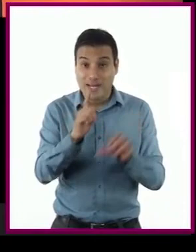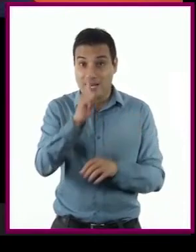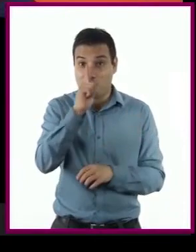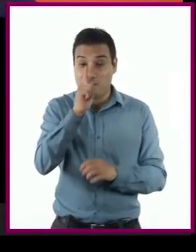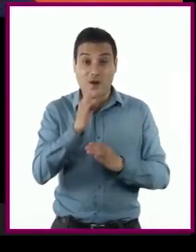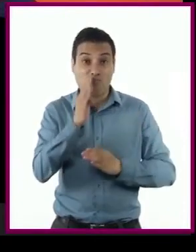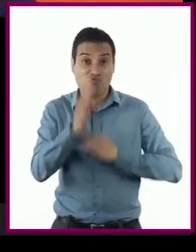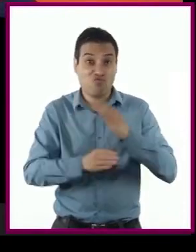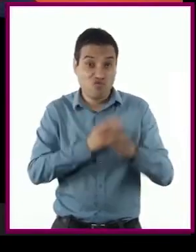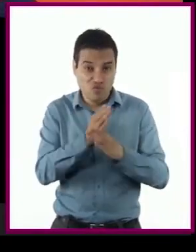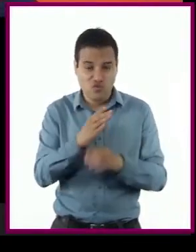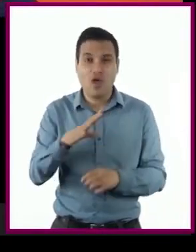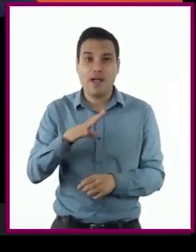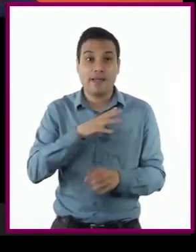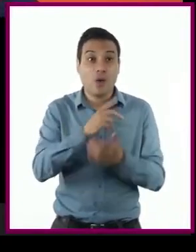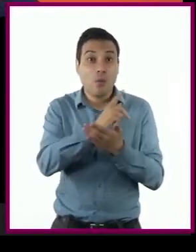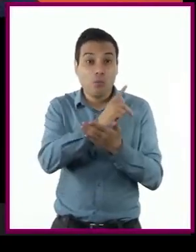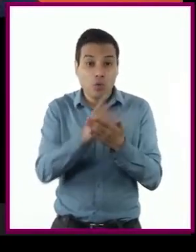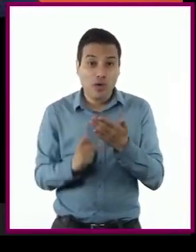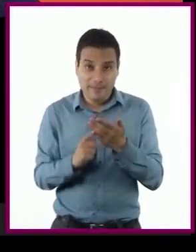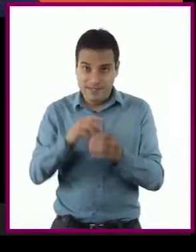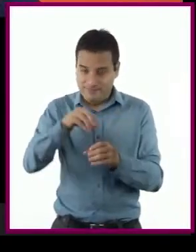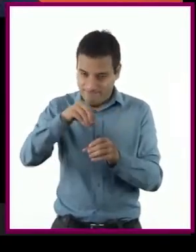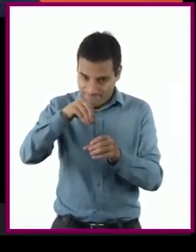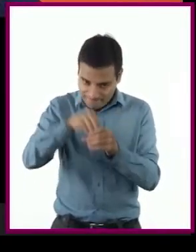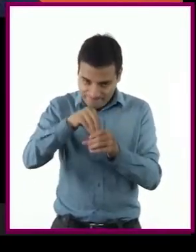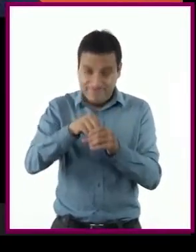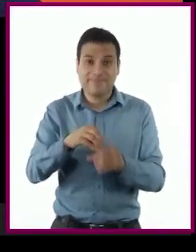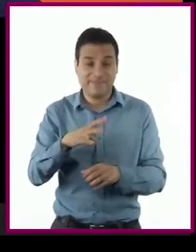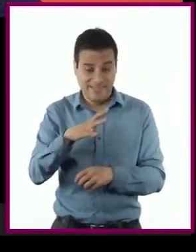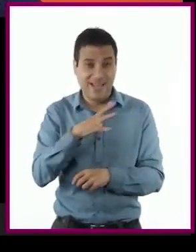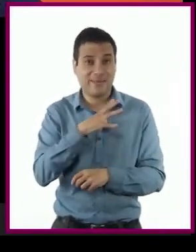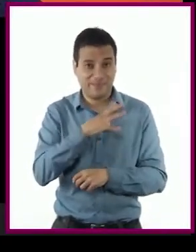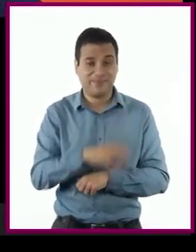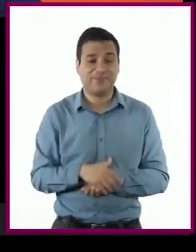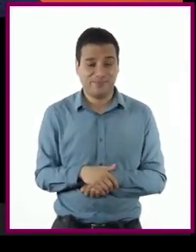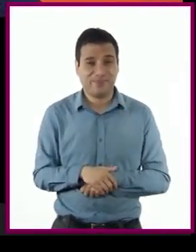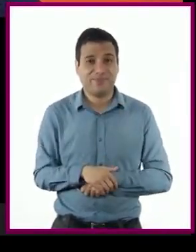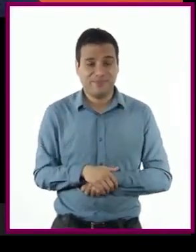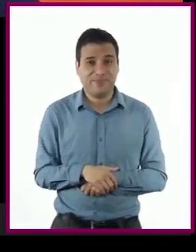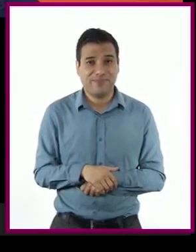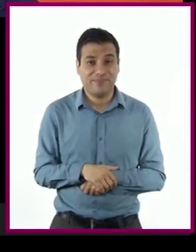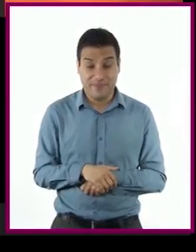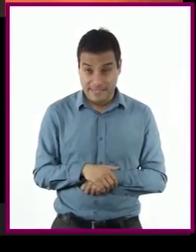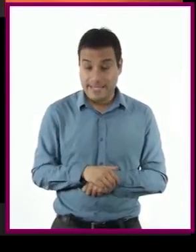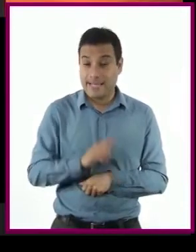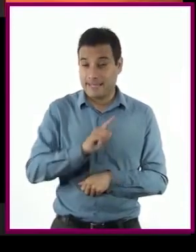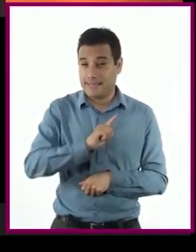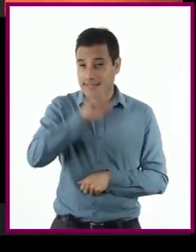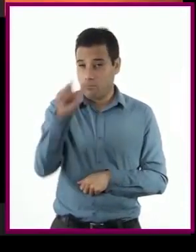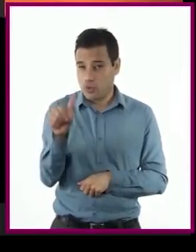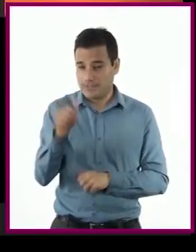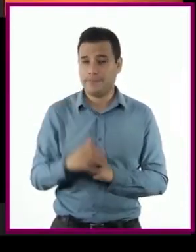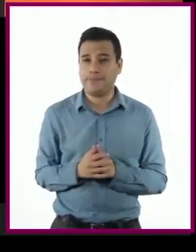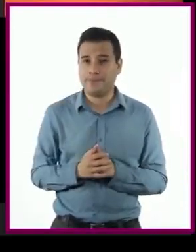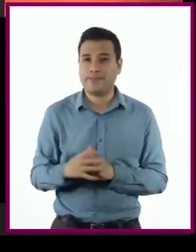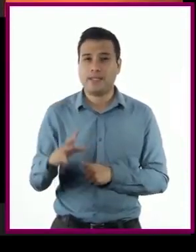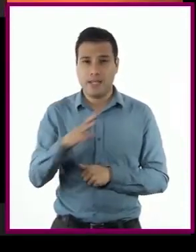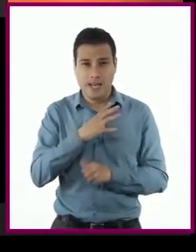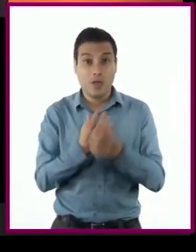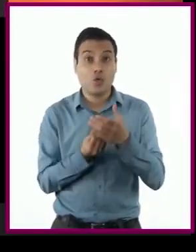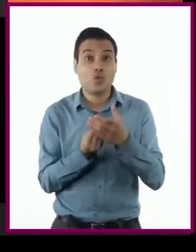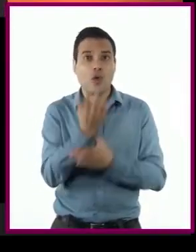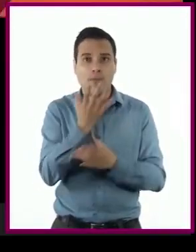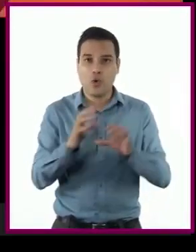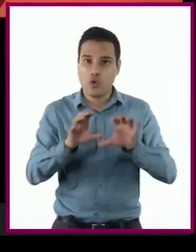con programas almacenados en la misma máquina. Después lanzamos otro